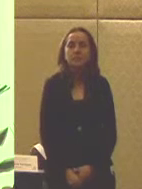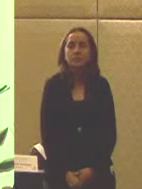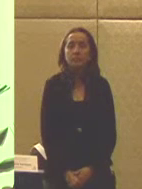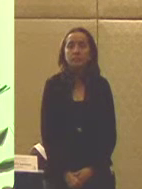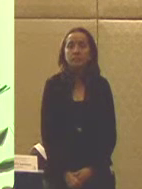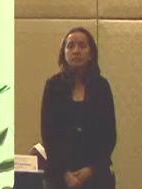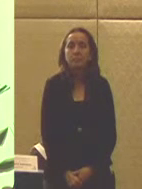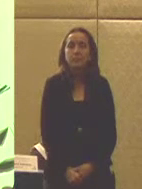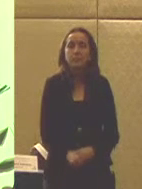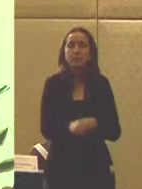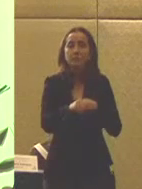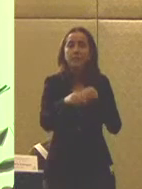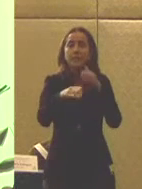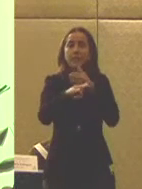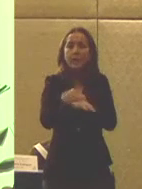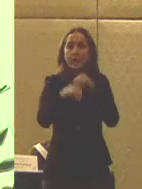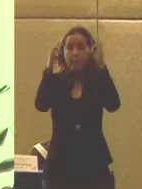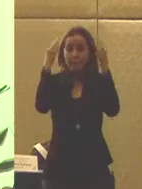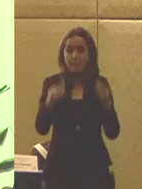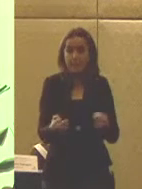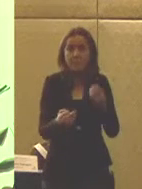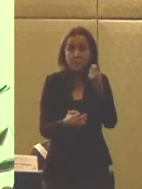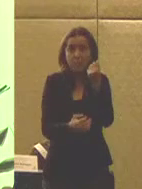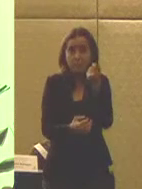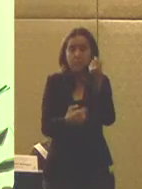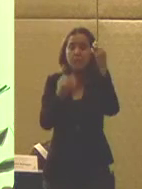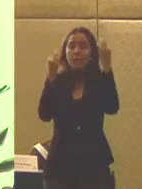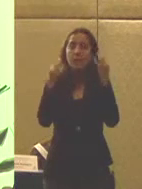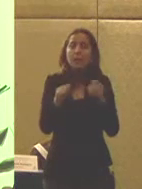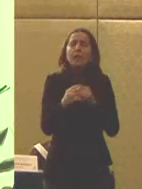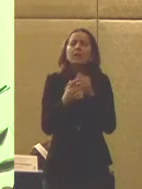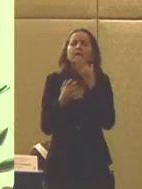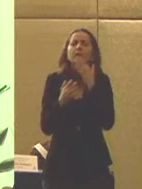Para el aspecto del financiamiento, hemos